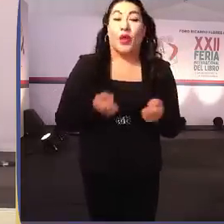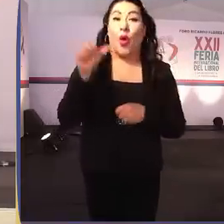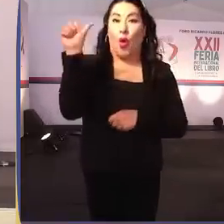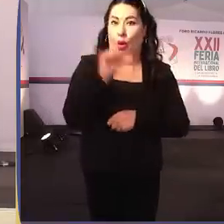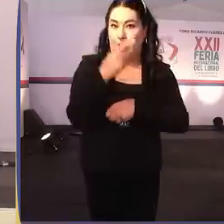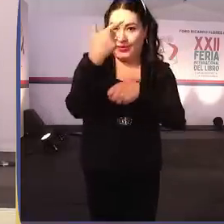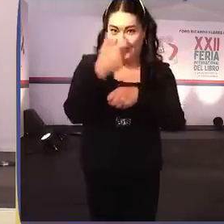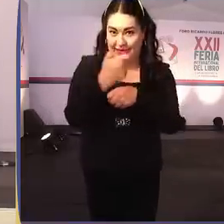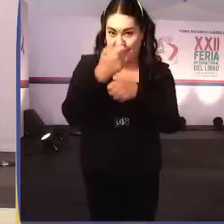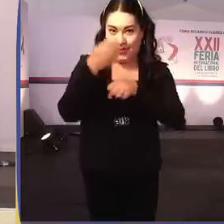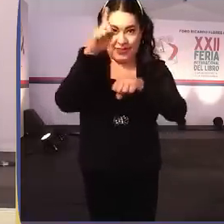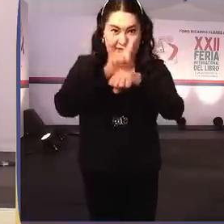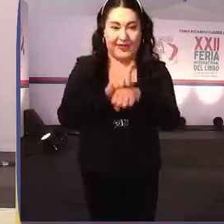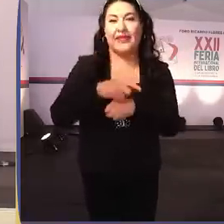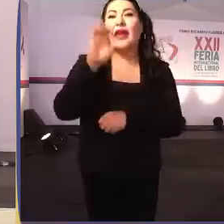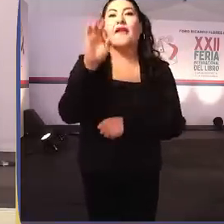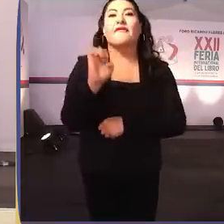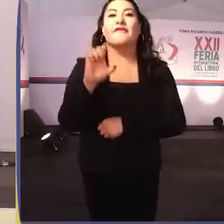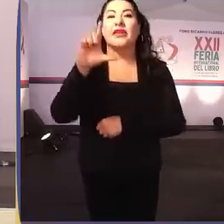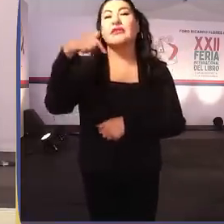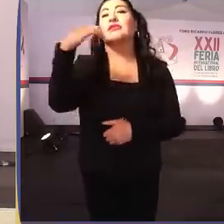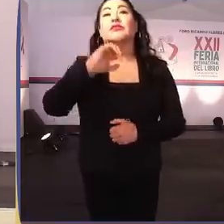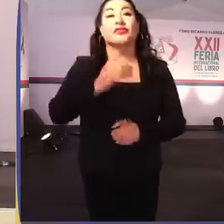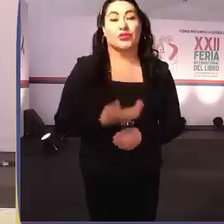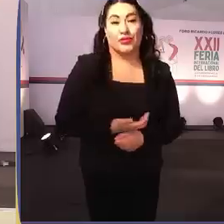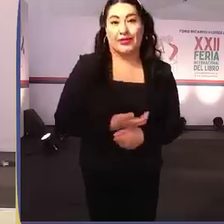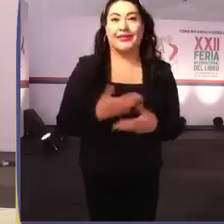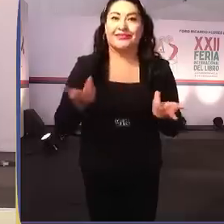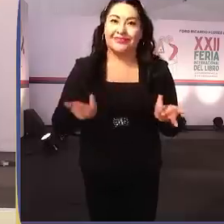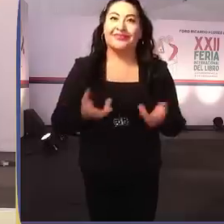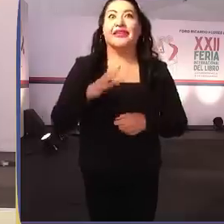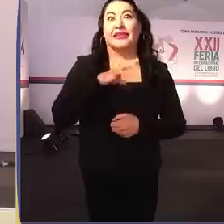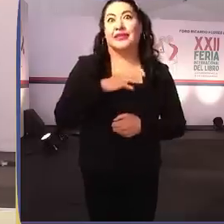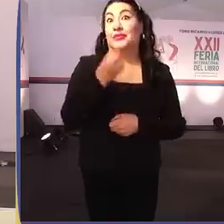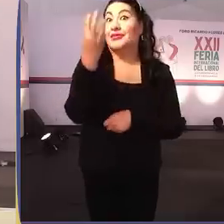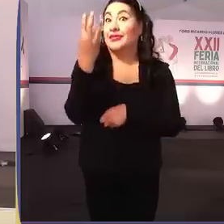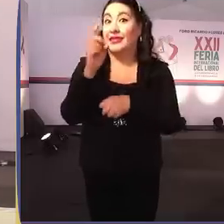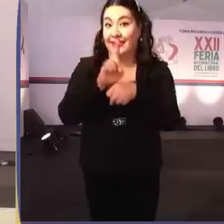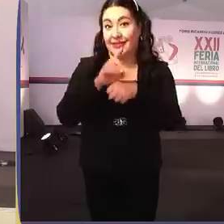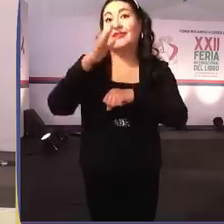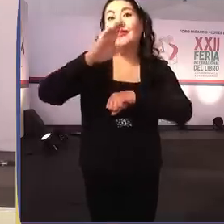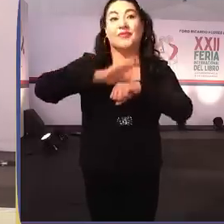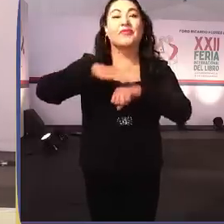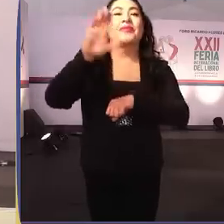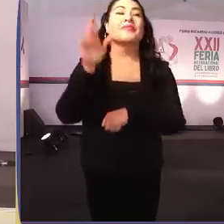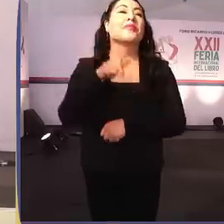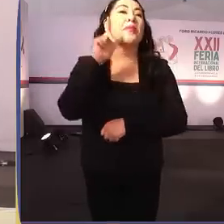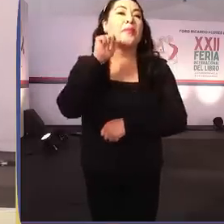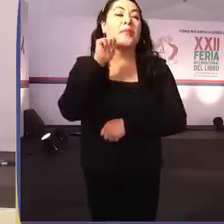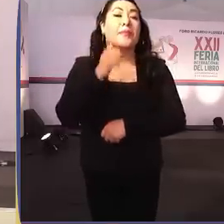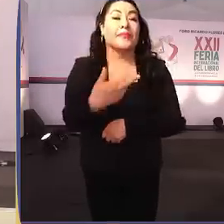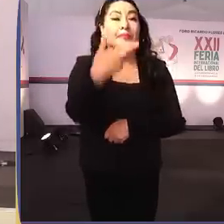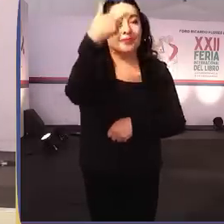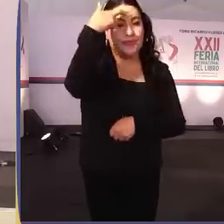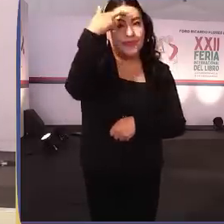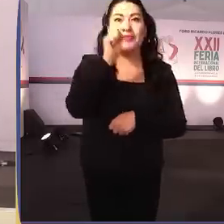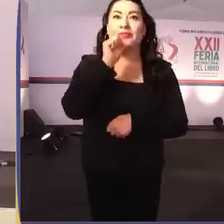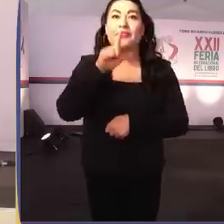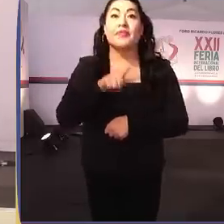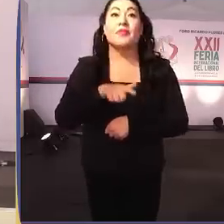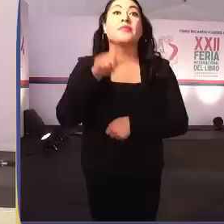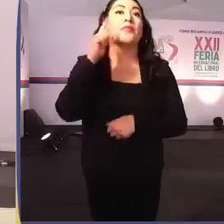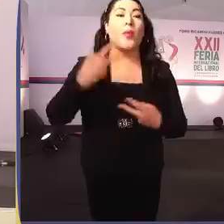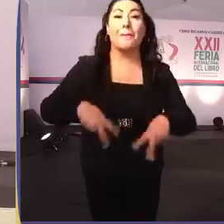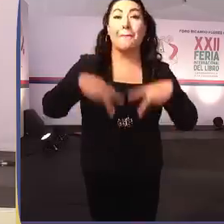Feria Internacional del Libro del Zócalo, donde todavía quedan tres más, y mañana recordar, Paco, que tenemos la